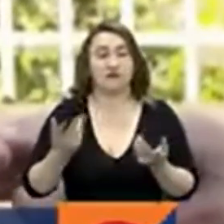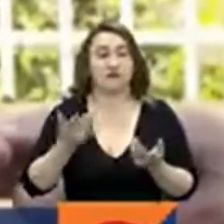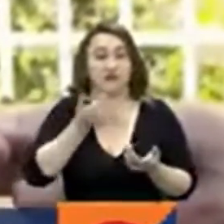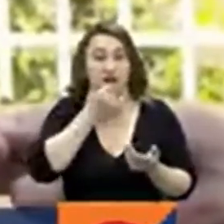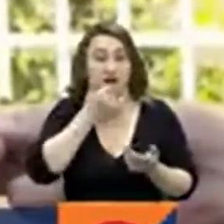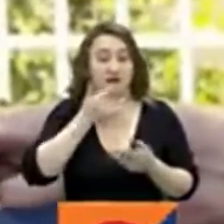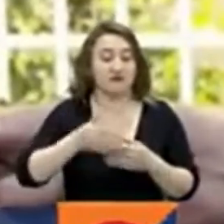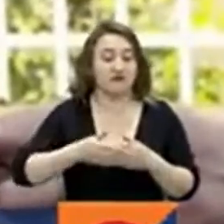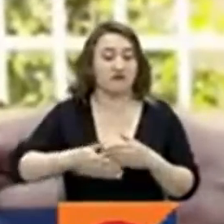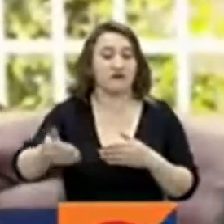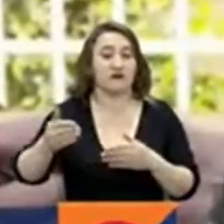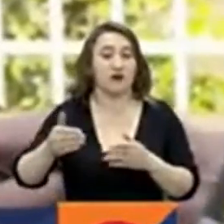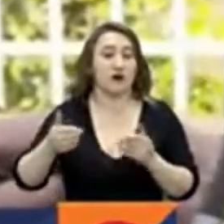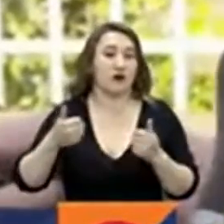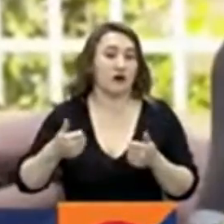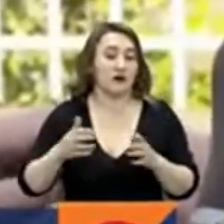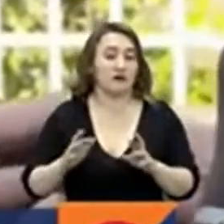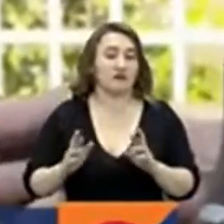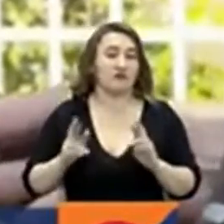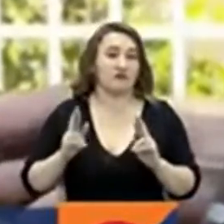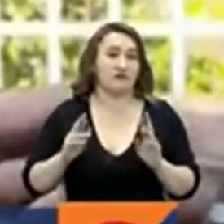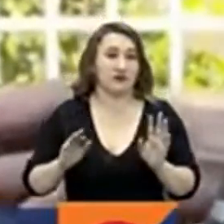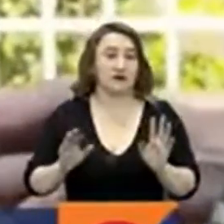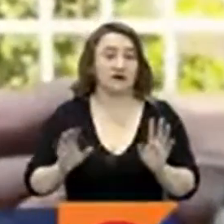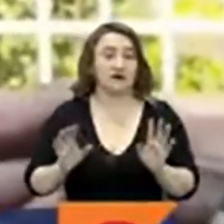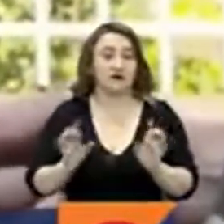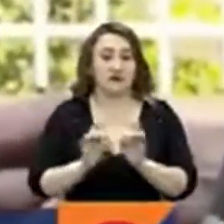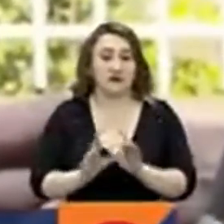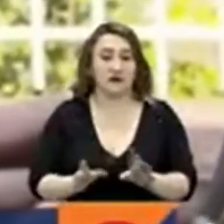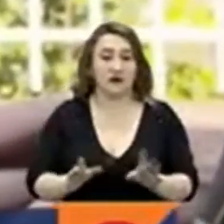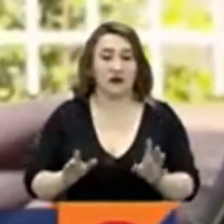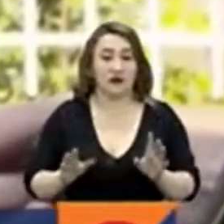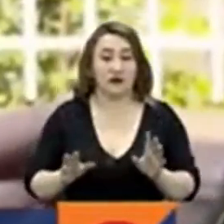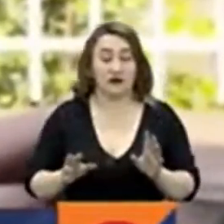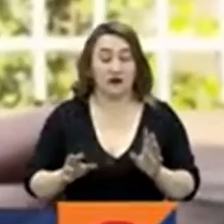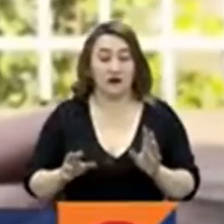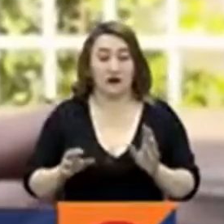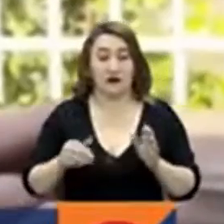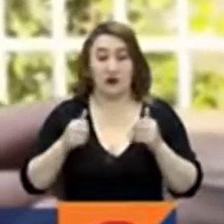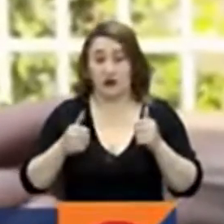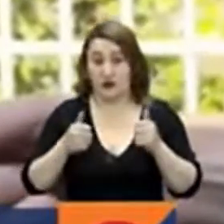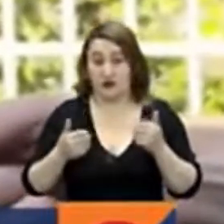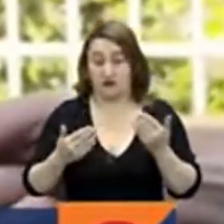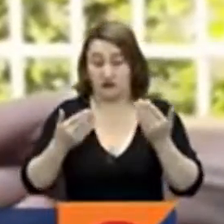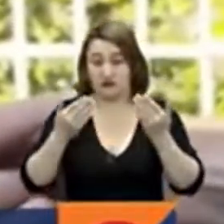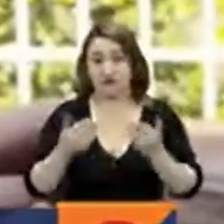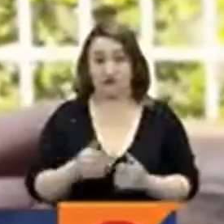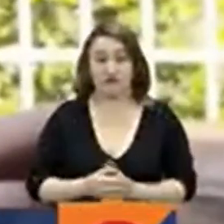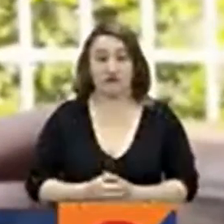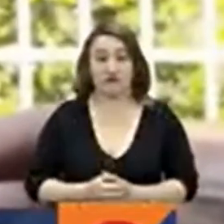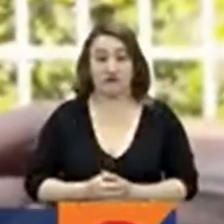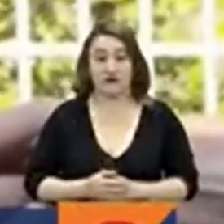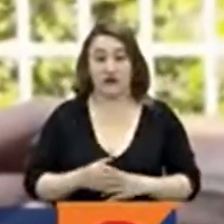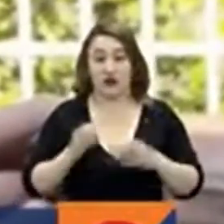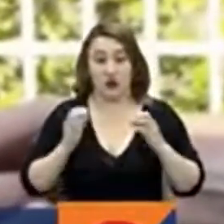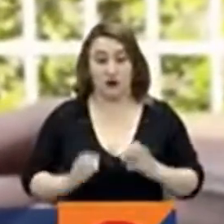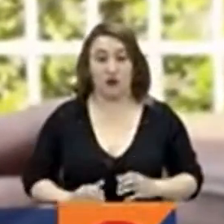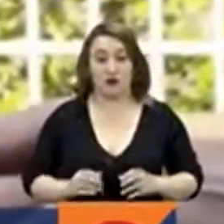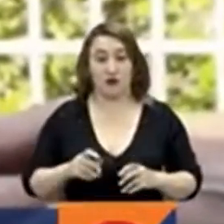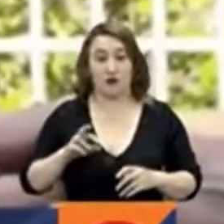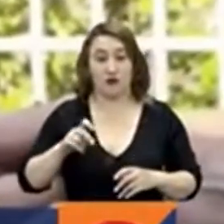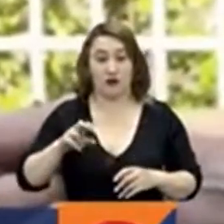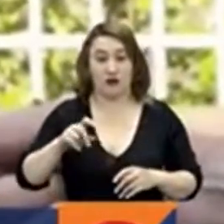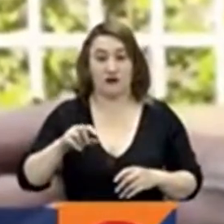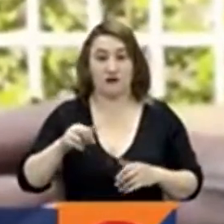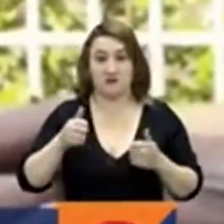estos días y bueno, por fortuna, y es una muy buena señal que el cuerpo y las piernas funcionaron bien